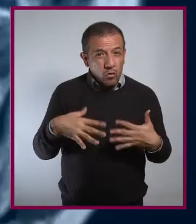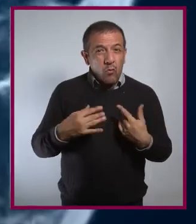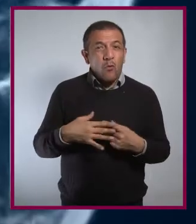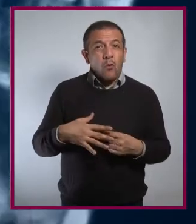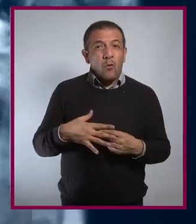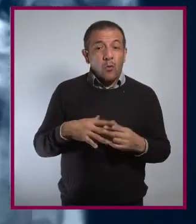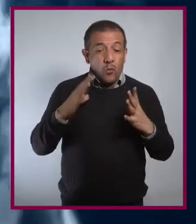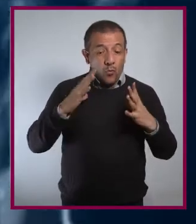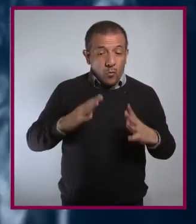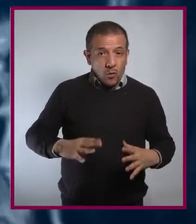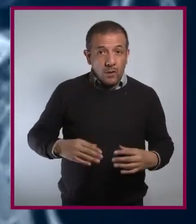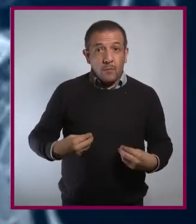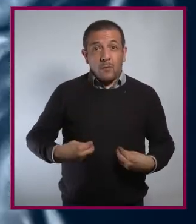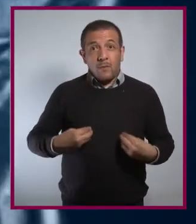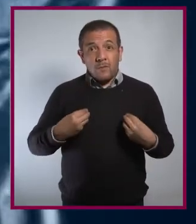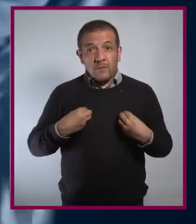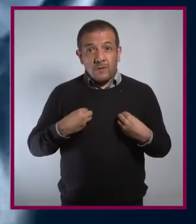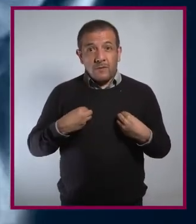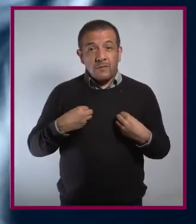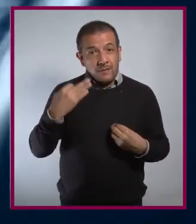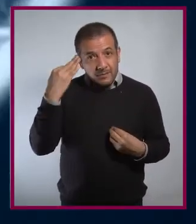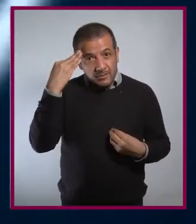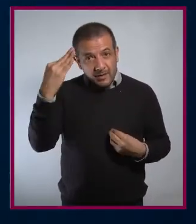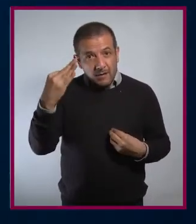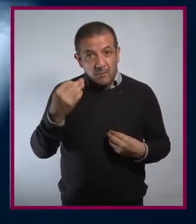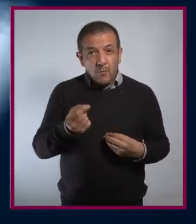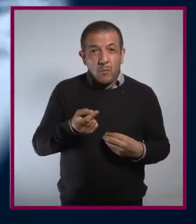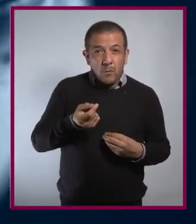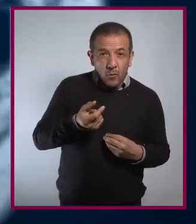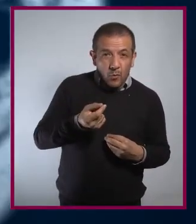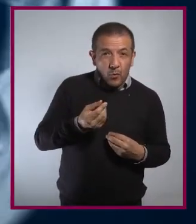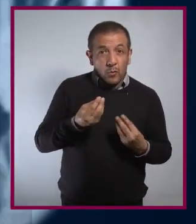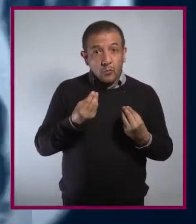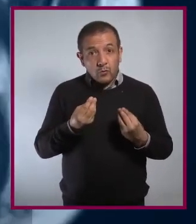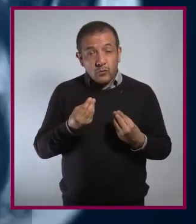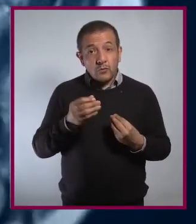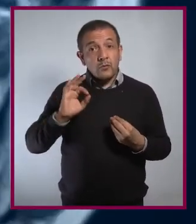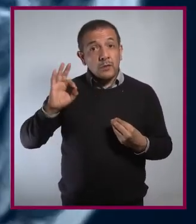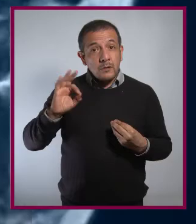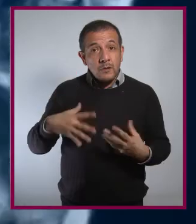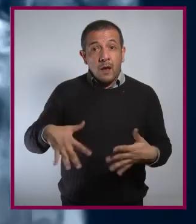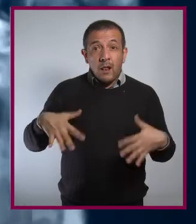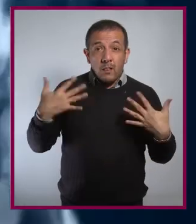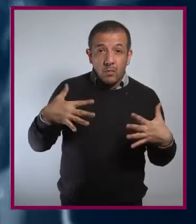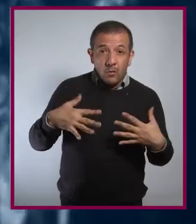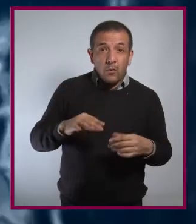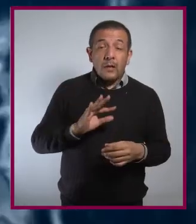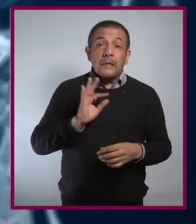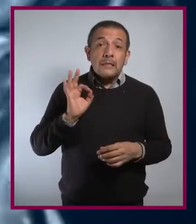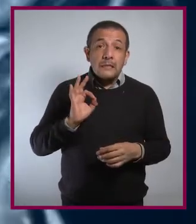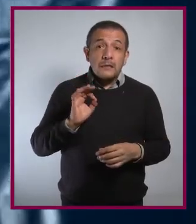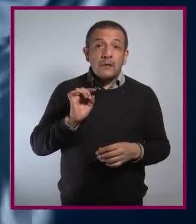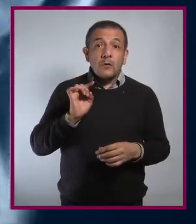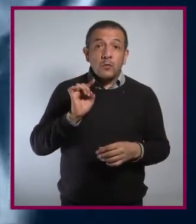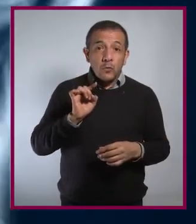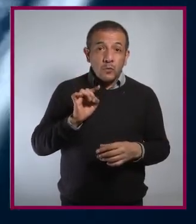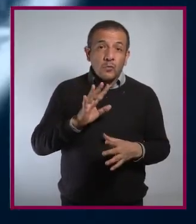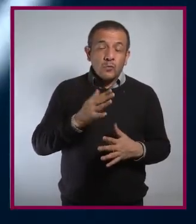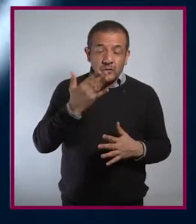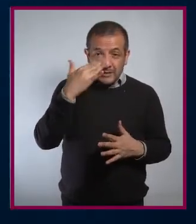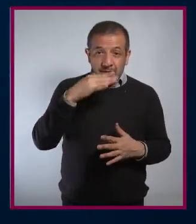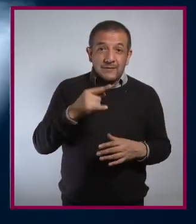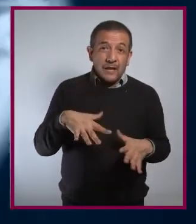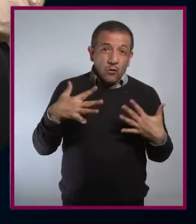en nuestra calidad de vida. De hecho, el dolor pudo haber sido el primer padecimiento